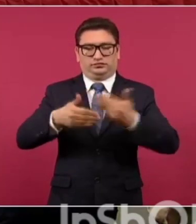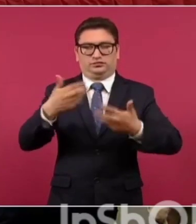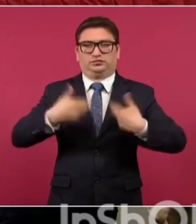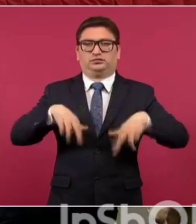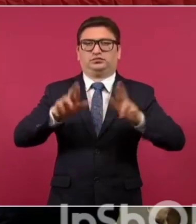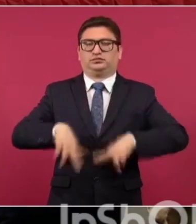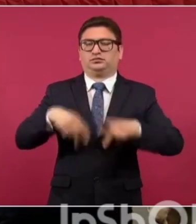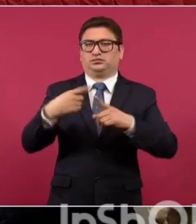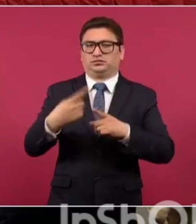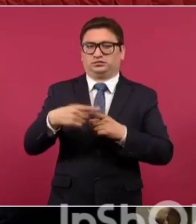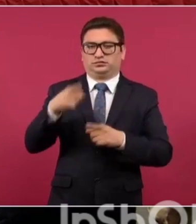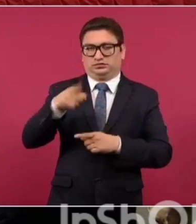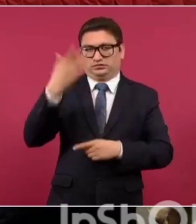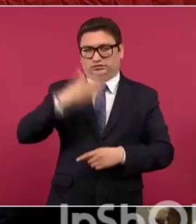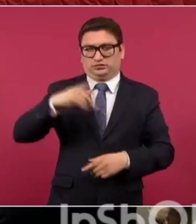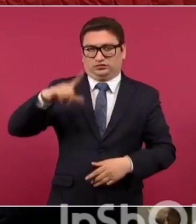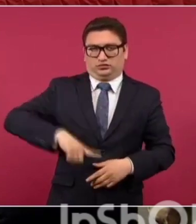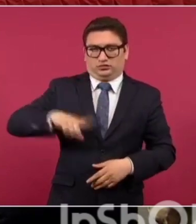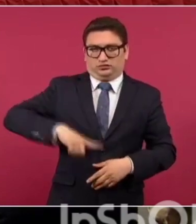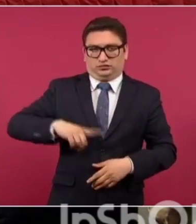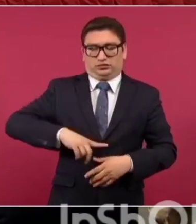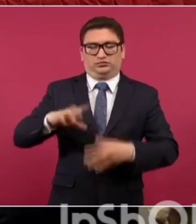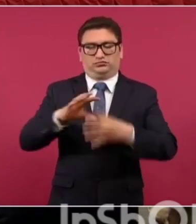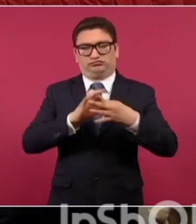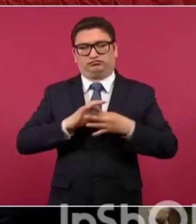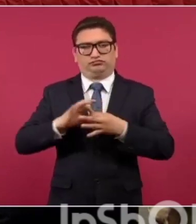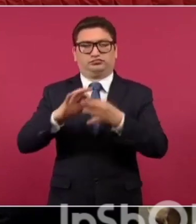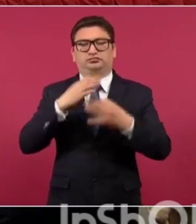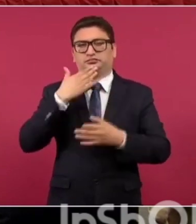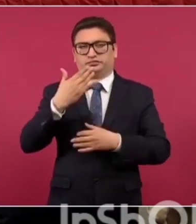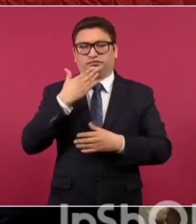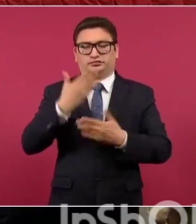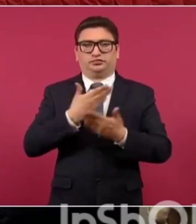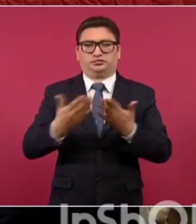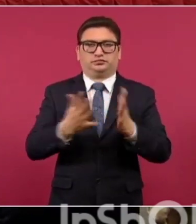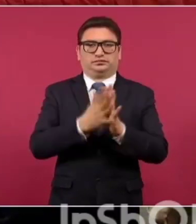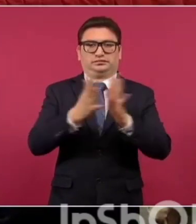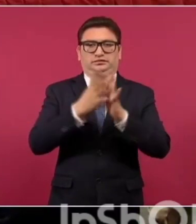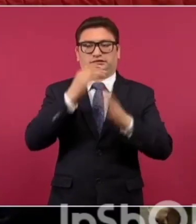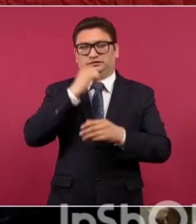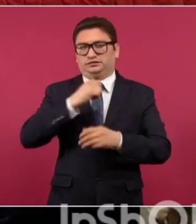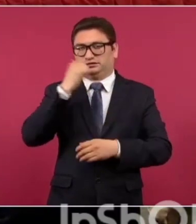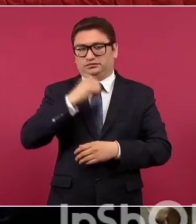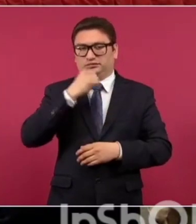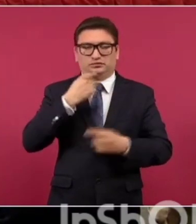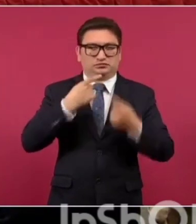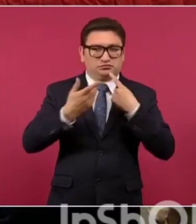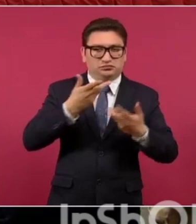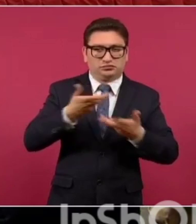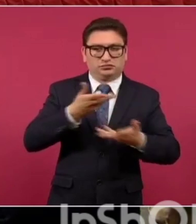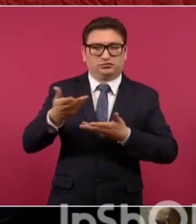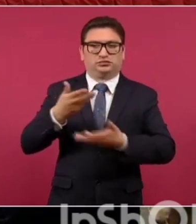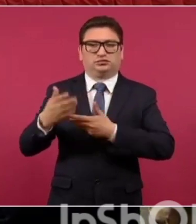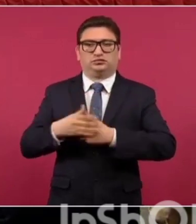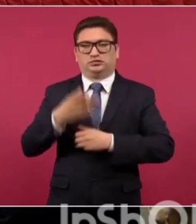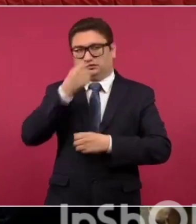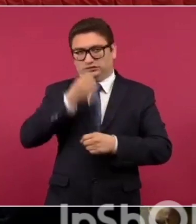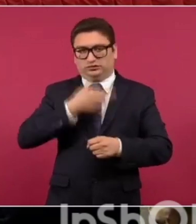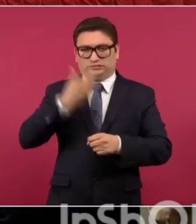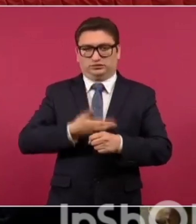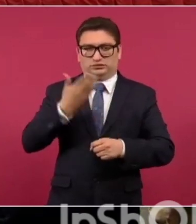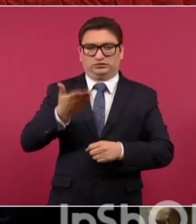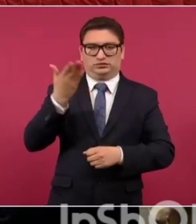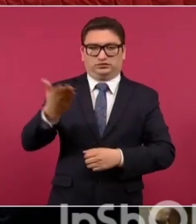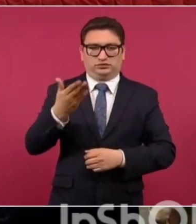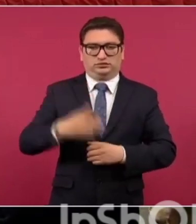representación del gobierno y, por supuesto, pues la magnífica participación de siempre en este diálogo social de la secretaria Luisa